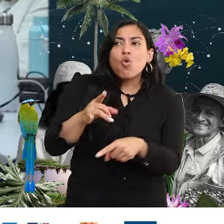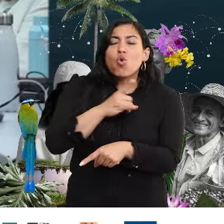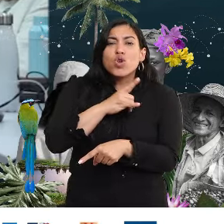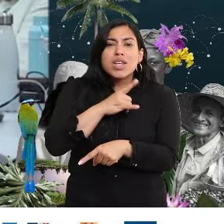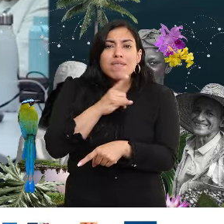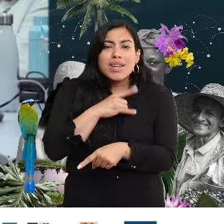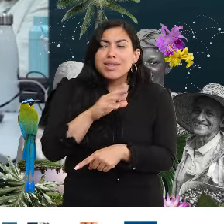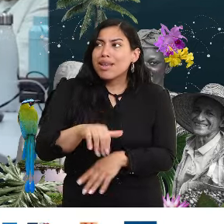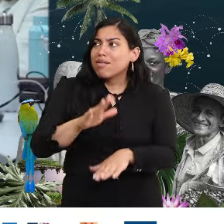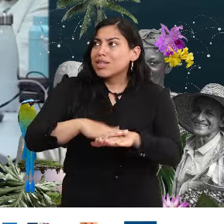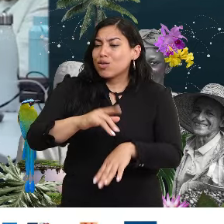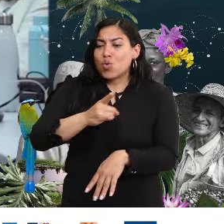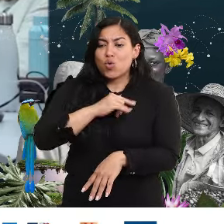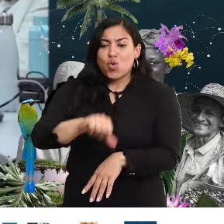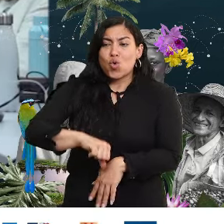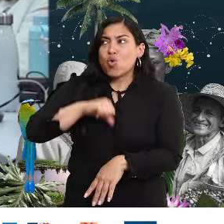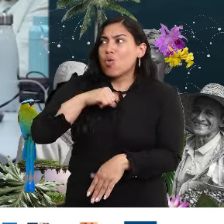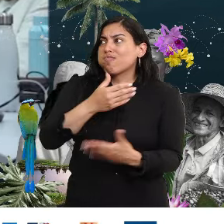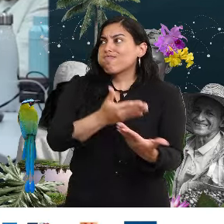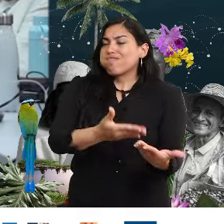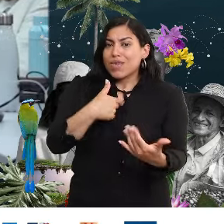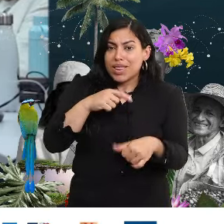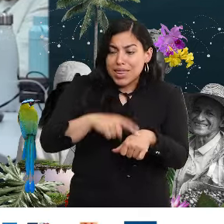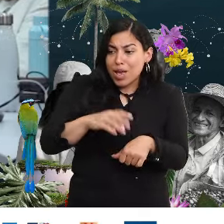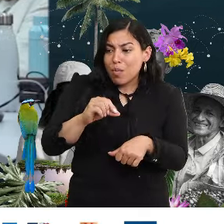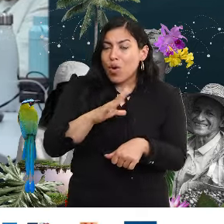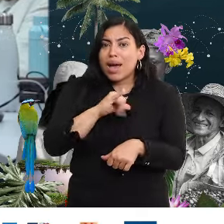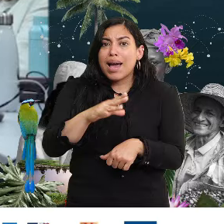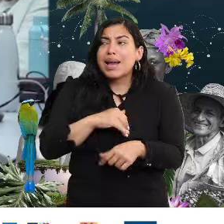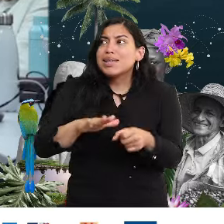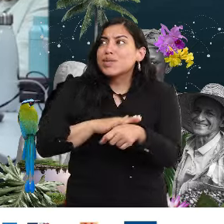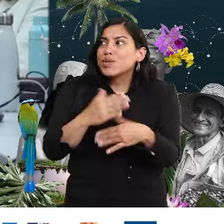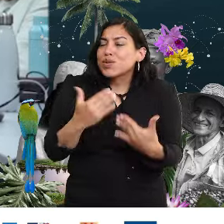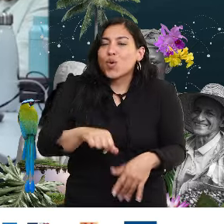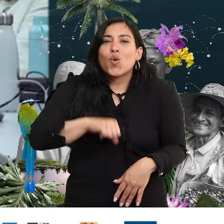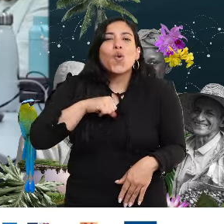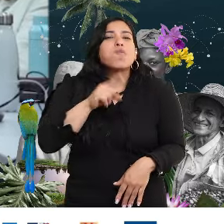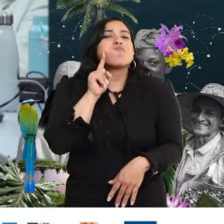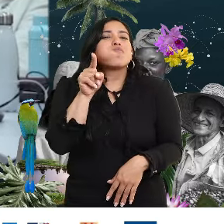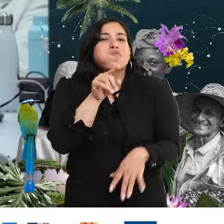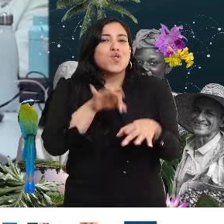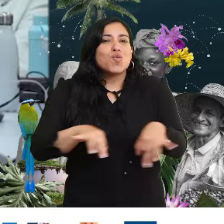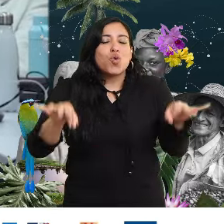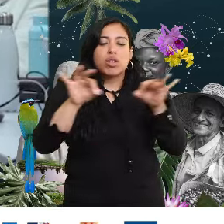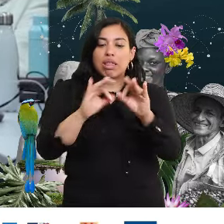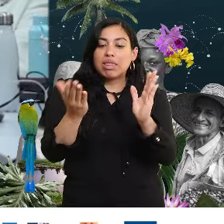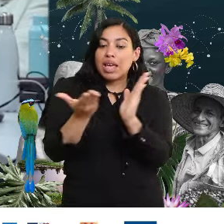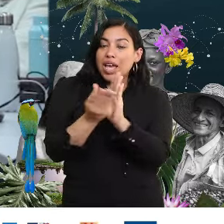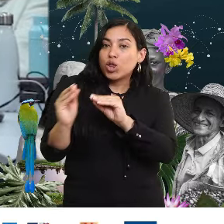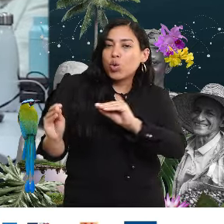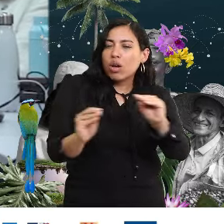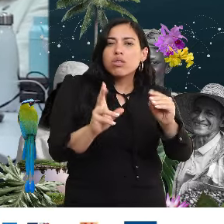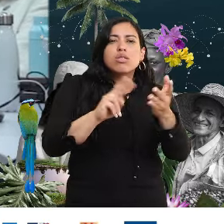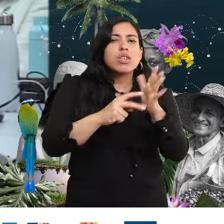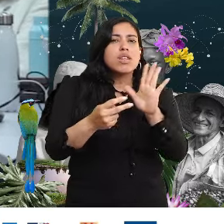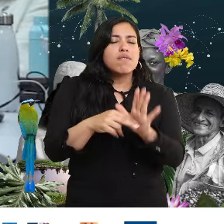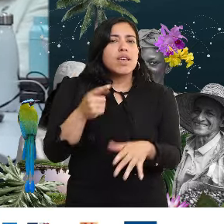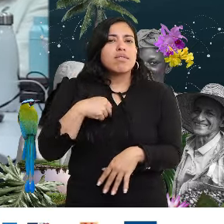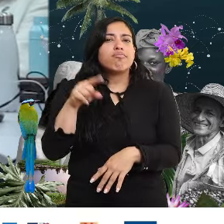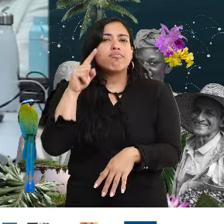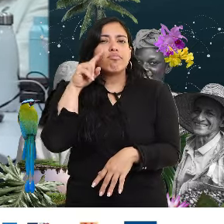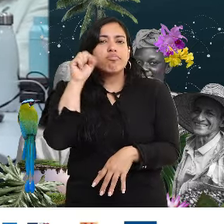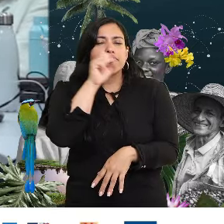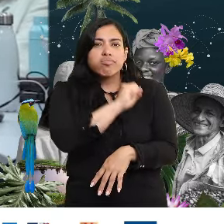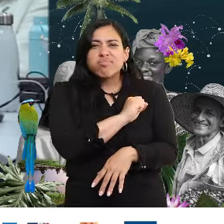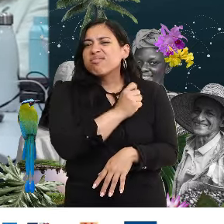universidad orgullosos de lo que está sucediendo en este momento en Cali. Creo que es importante. La educación significa tener en cuenta